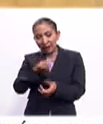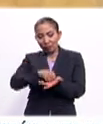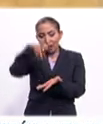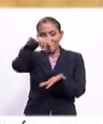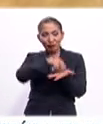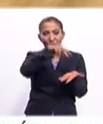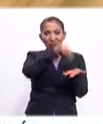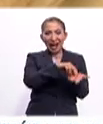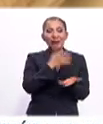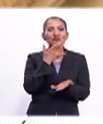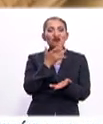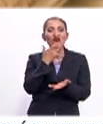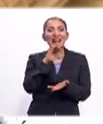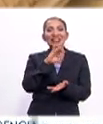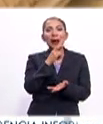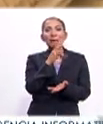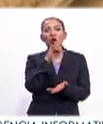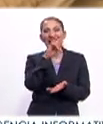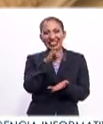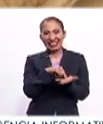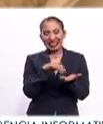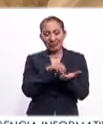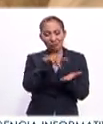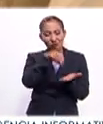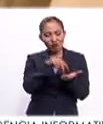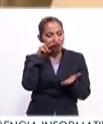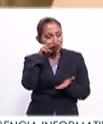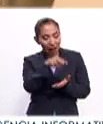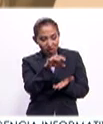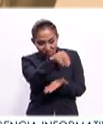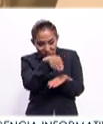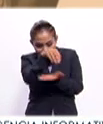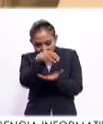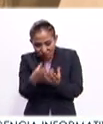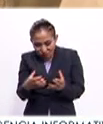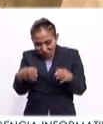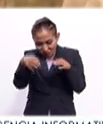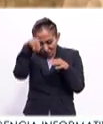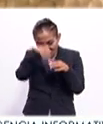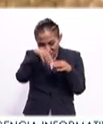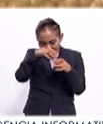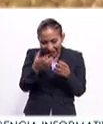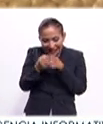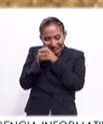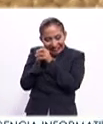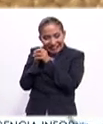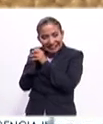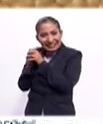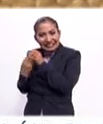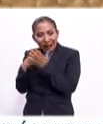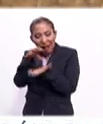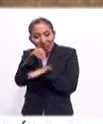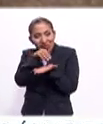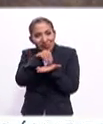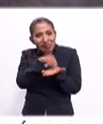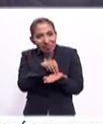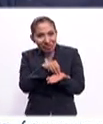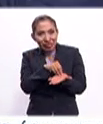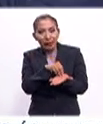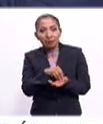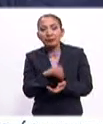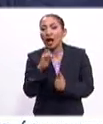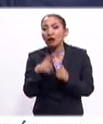Los chapulines, muy populares en esta época, pues son una muestra de esa parte de